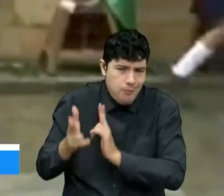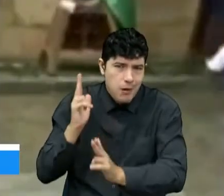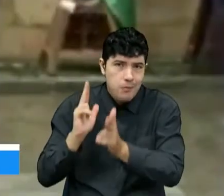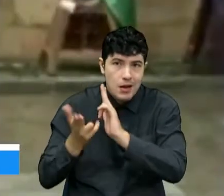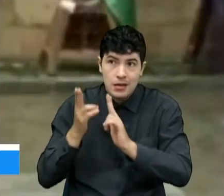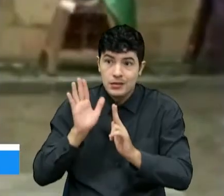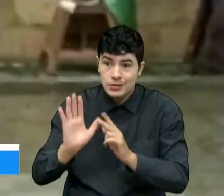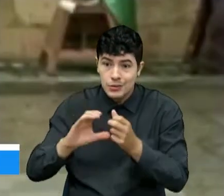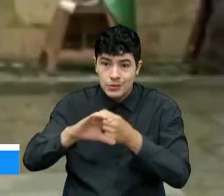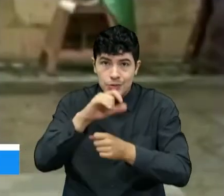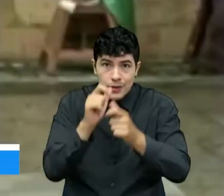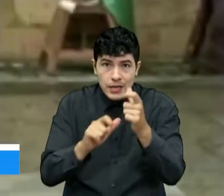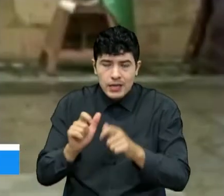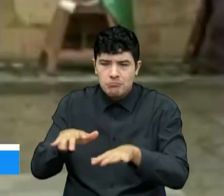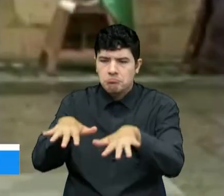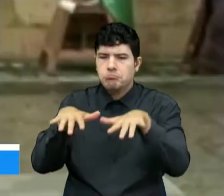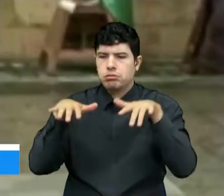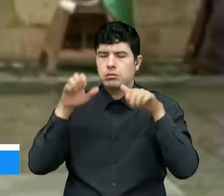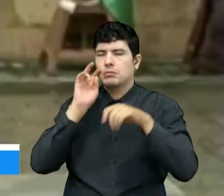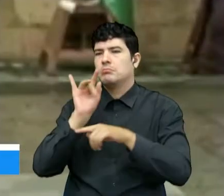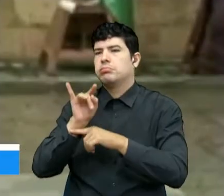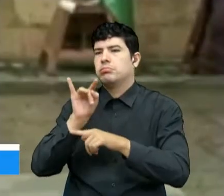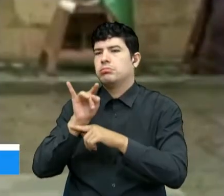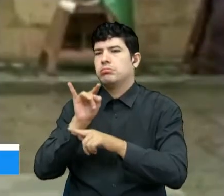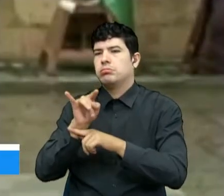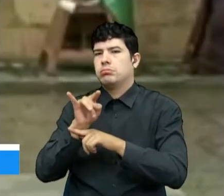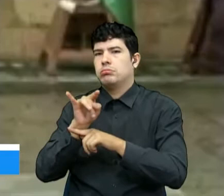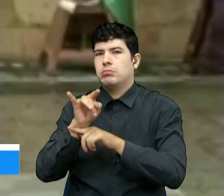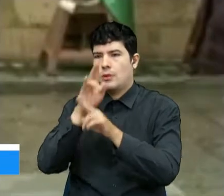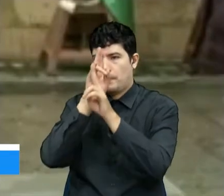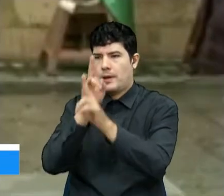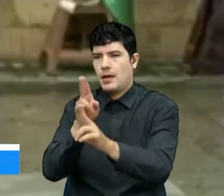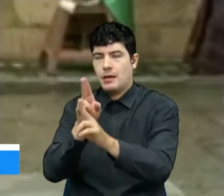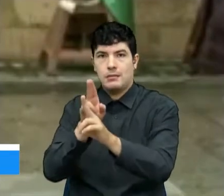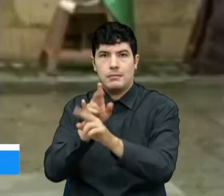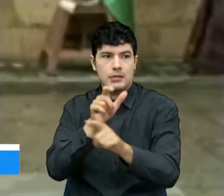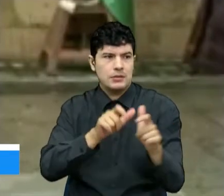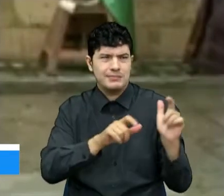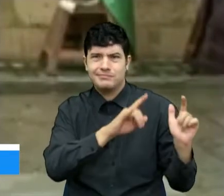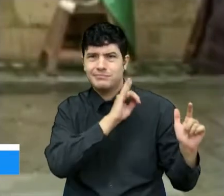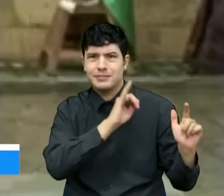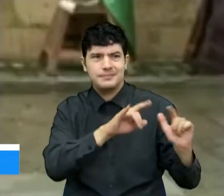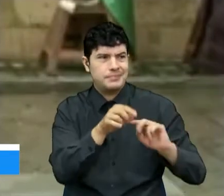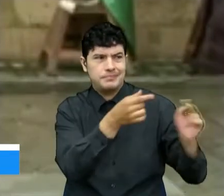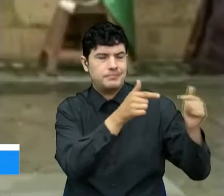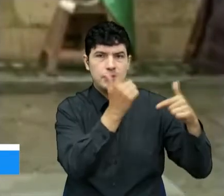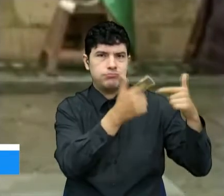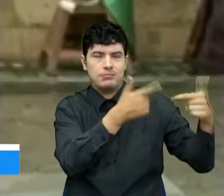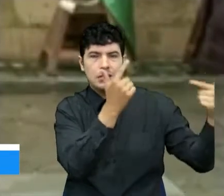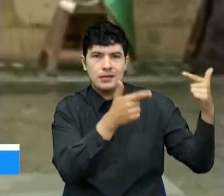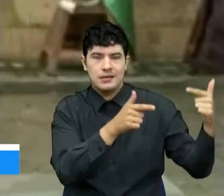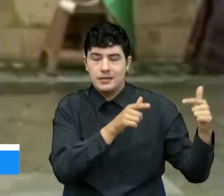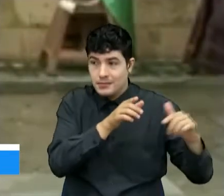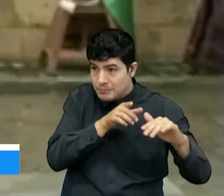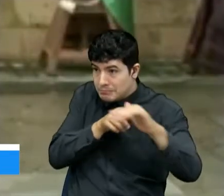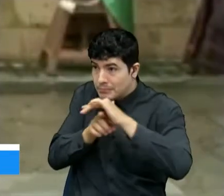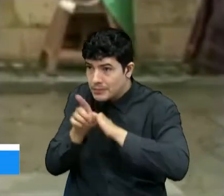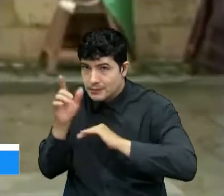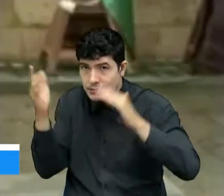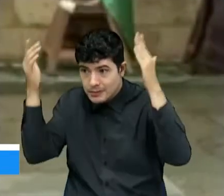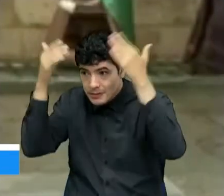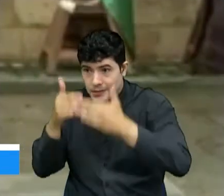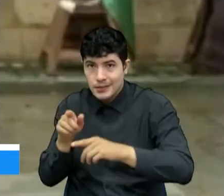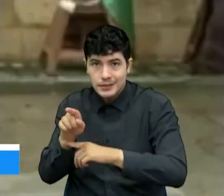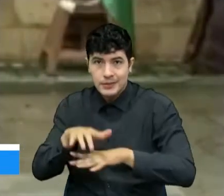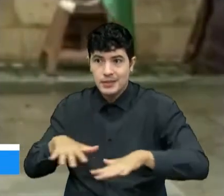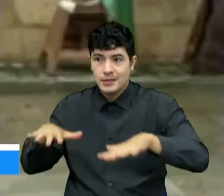la ciudadanía que hacía parte de este acto simbólico tuviera que huir buscando resguardarse del tiroteo que se presenta en la